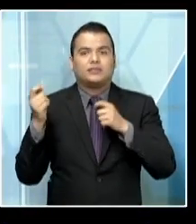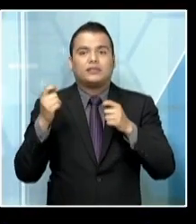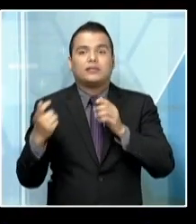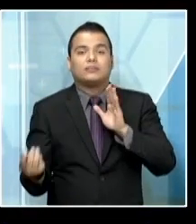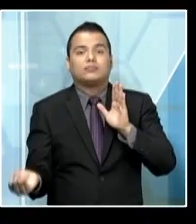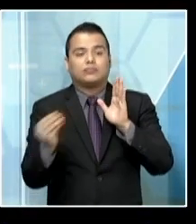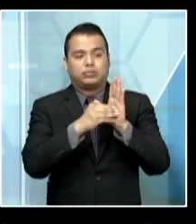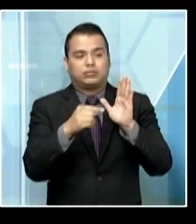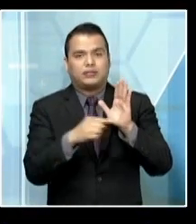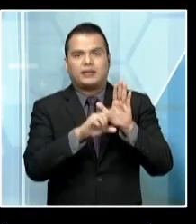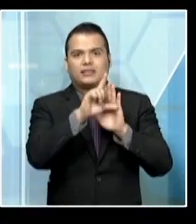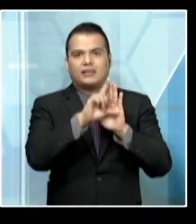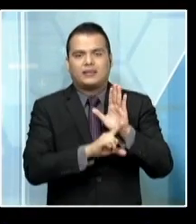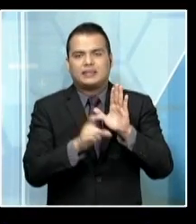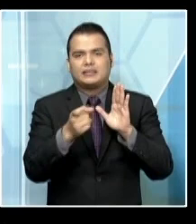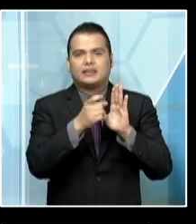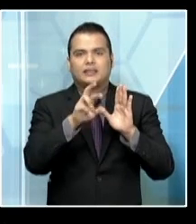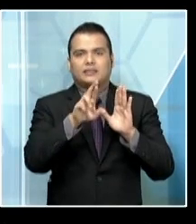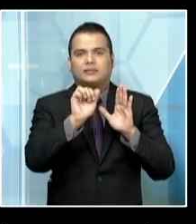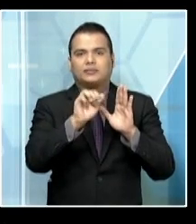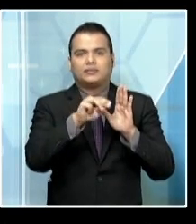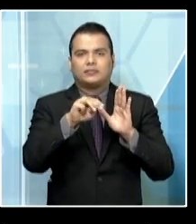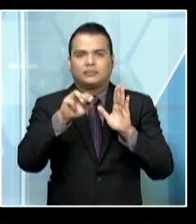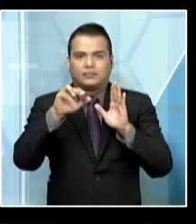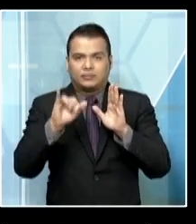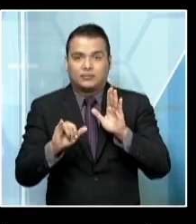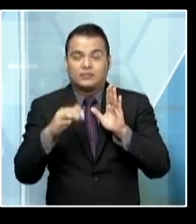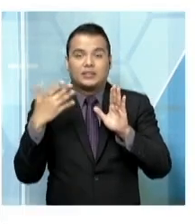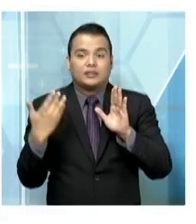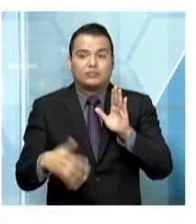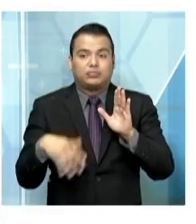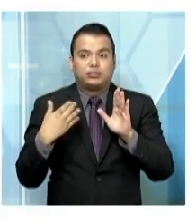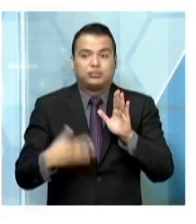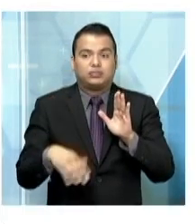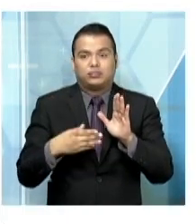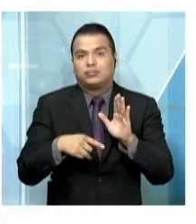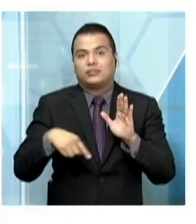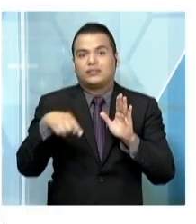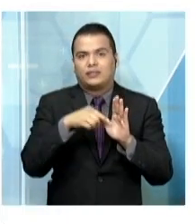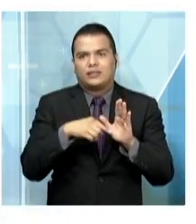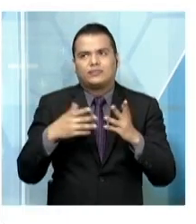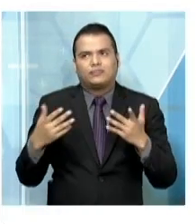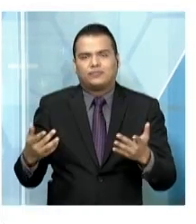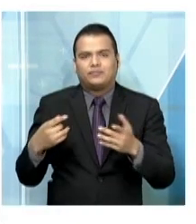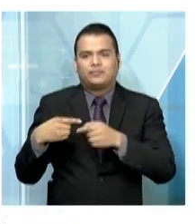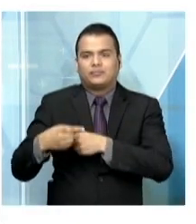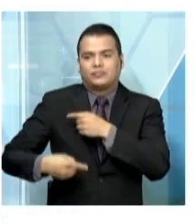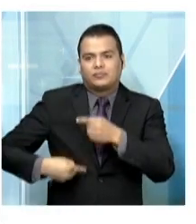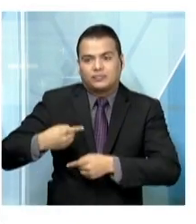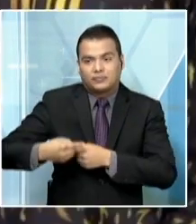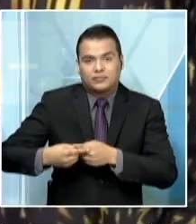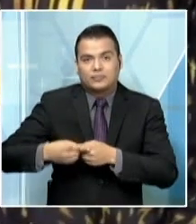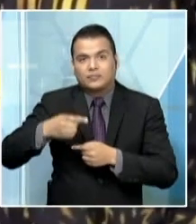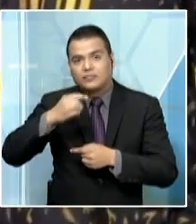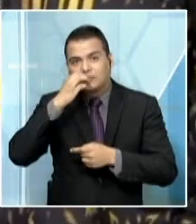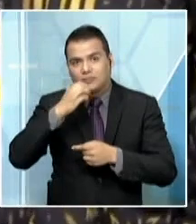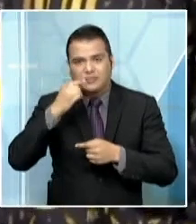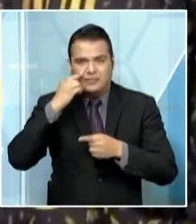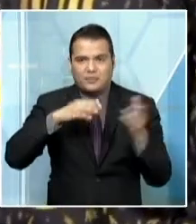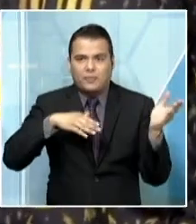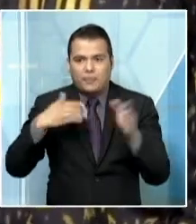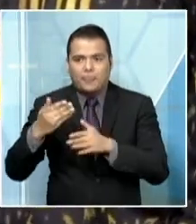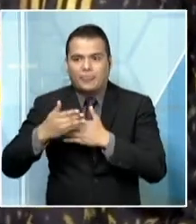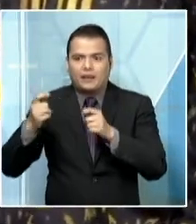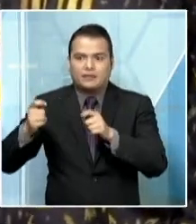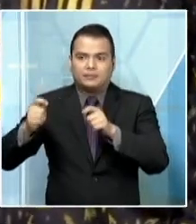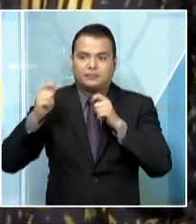es el titulado 40 y tuvo la producción ejecutiva de los hermanos Varela, herederos de la tradición de Jairo, y la producción musical de José Aguirre. Esta distinción,